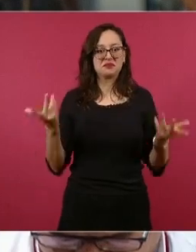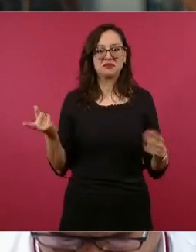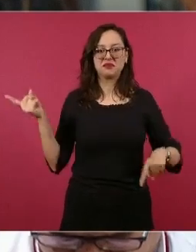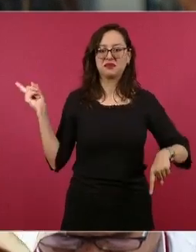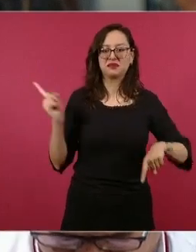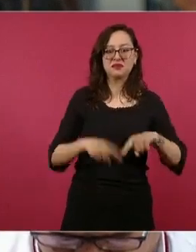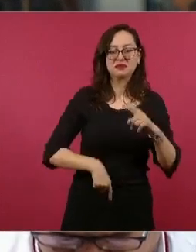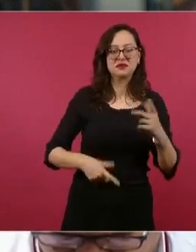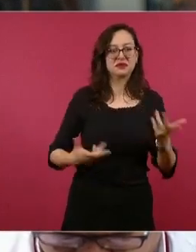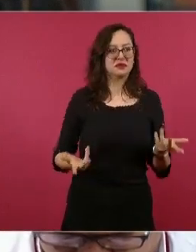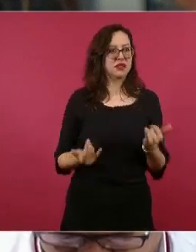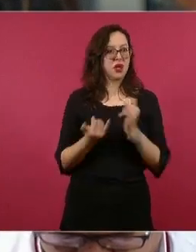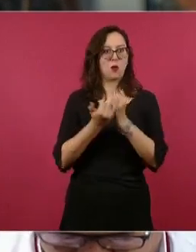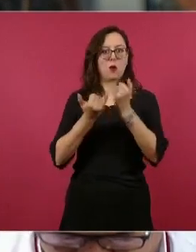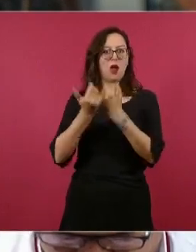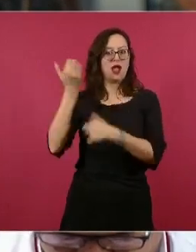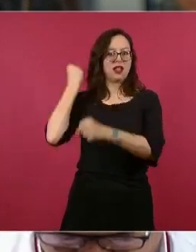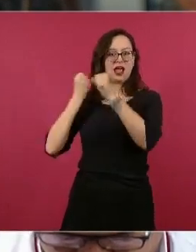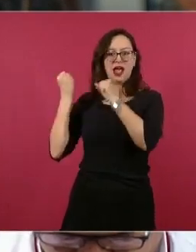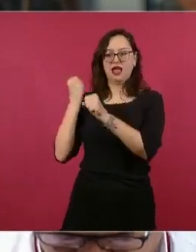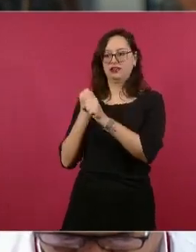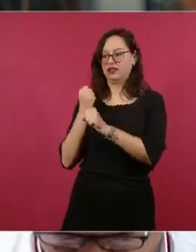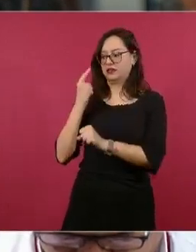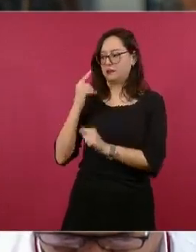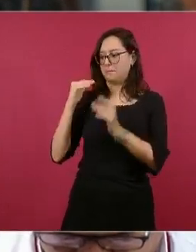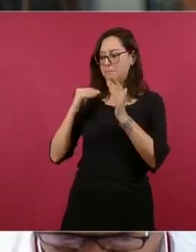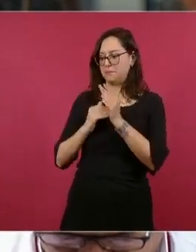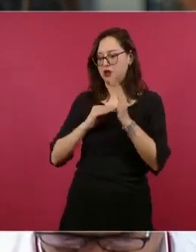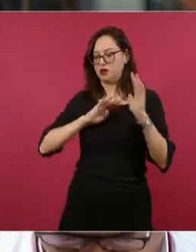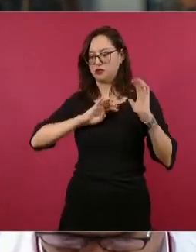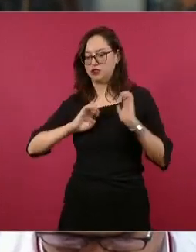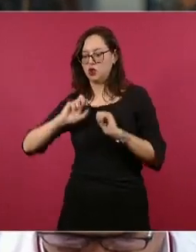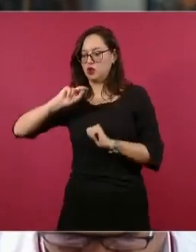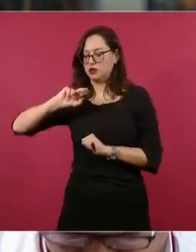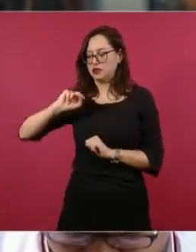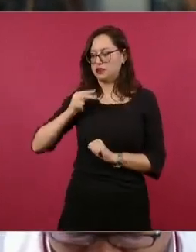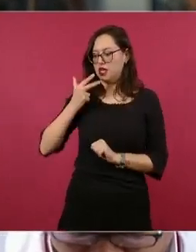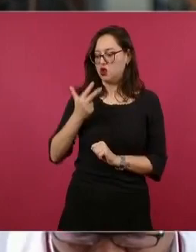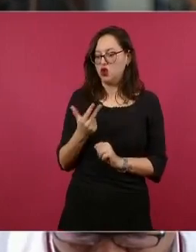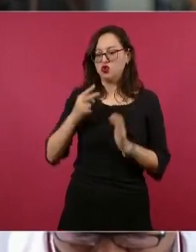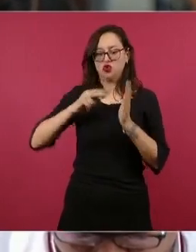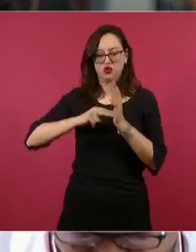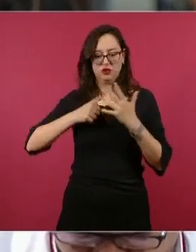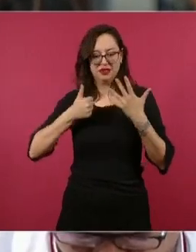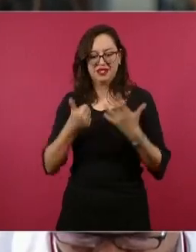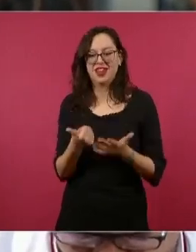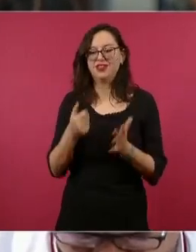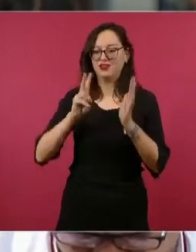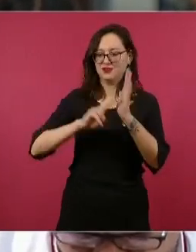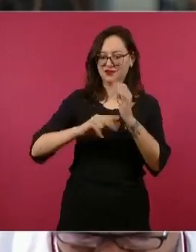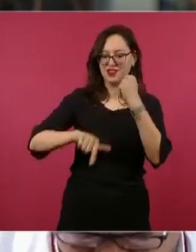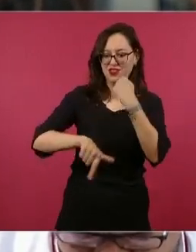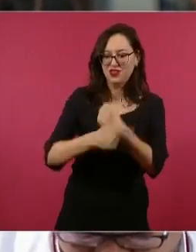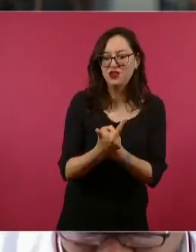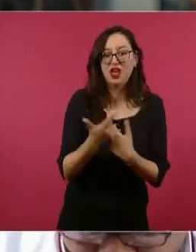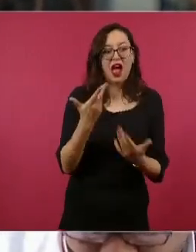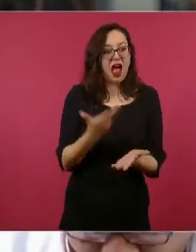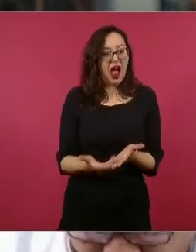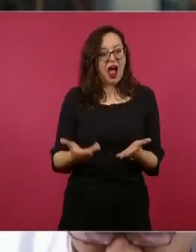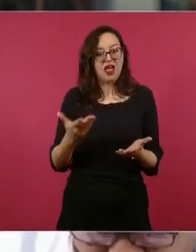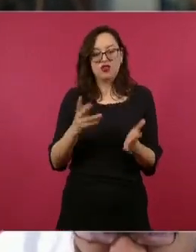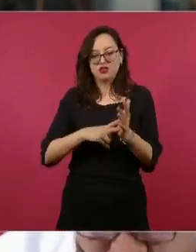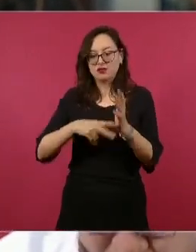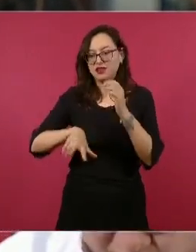hicieron en 1988 lo hicieron en 2006 lo hicieron en 2012 pretendieron hacerlo en